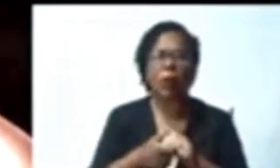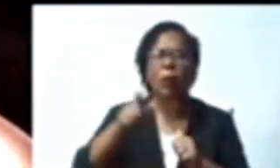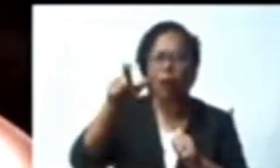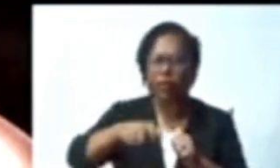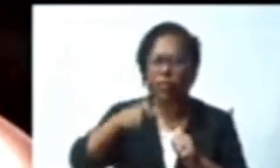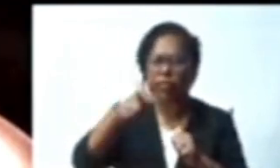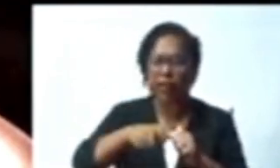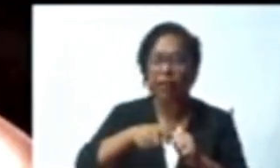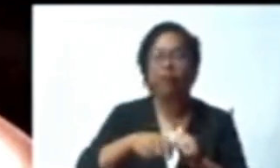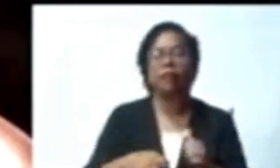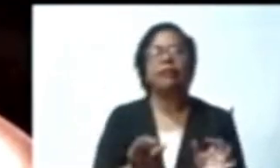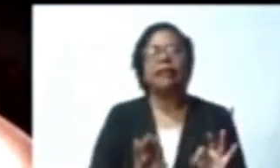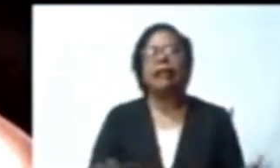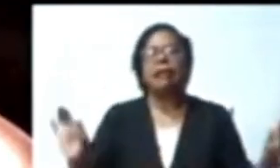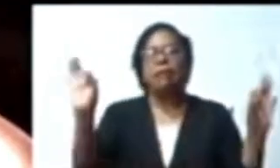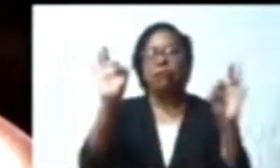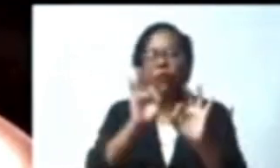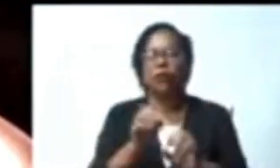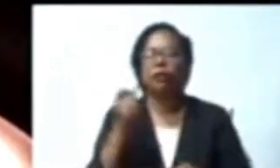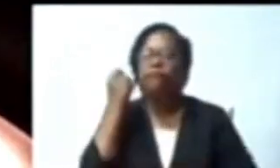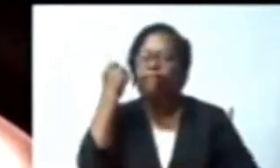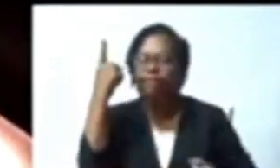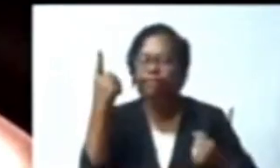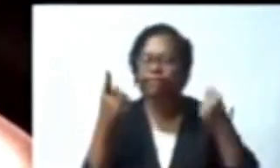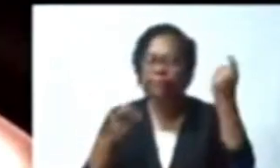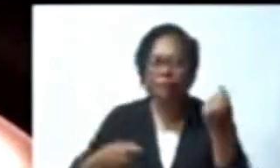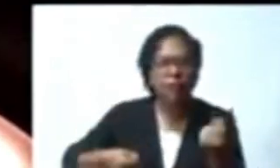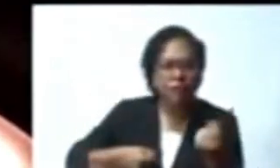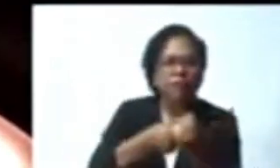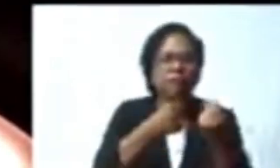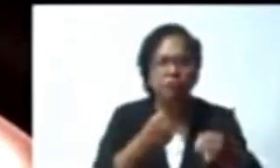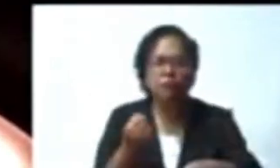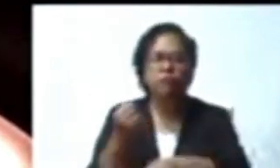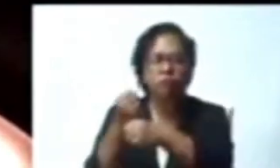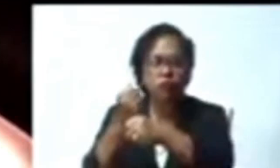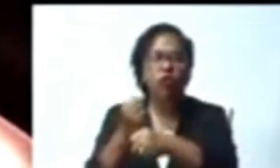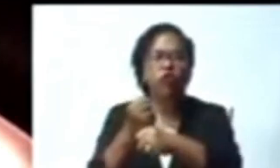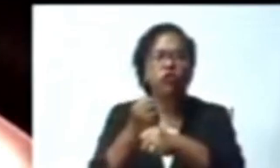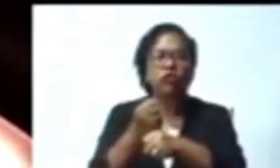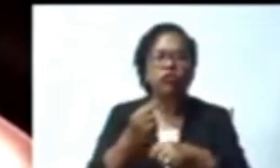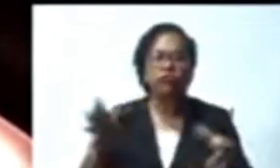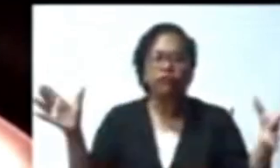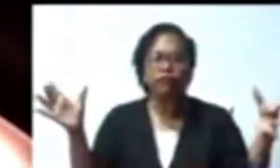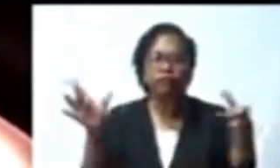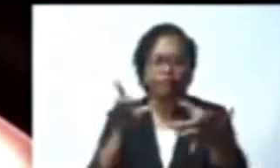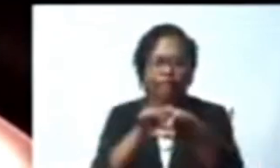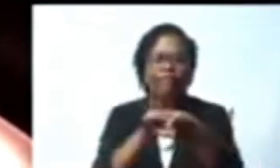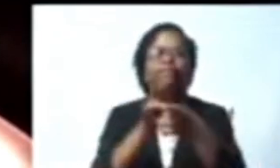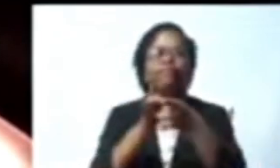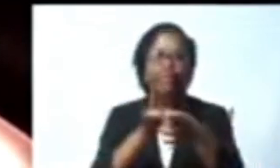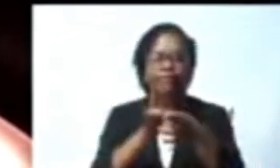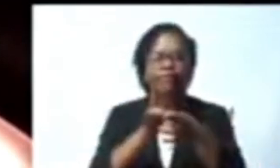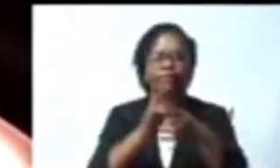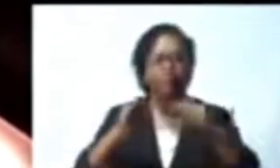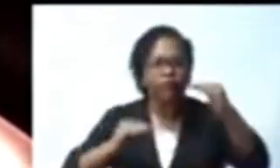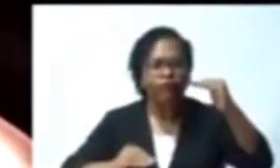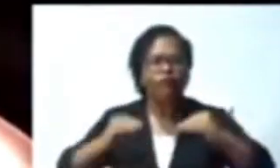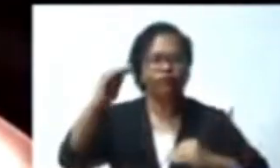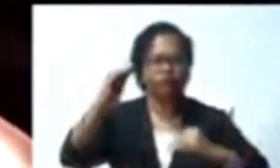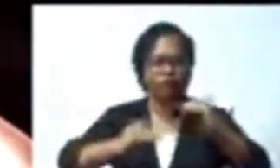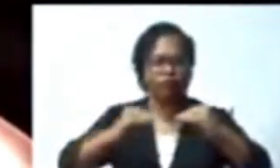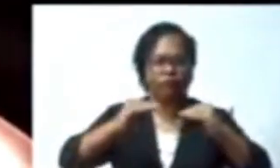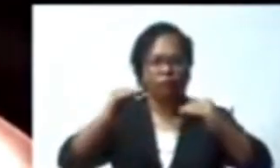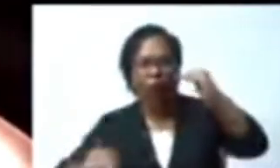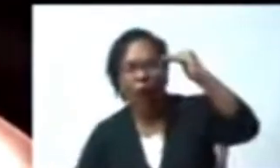prudencia, el entendimiento, la colaboración, el punto de encuentro y de equilibrio, alejarnos de los